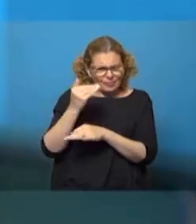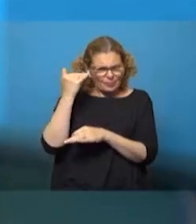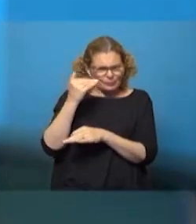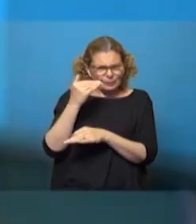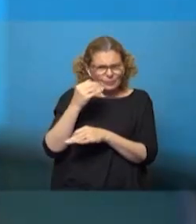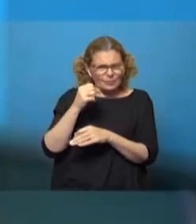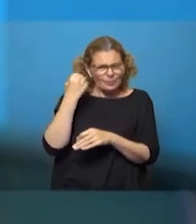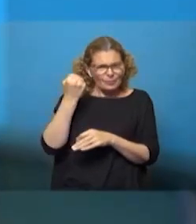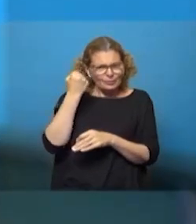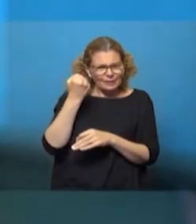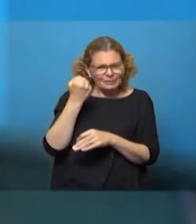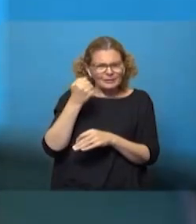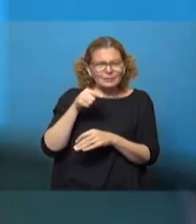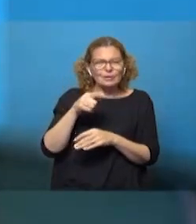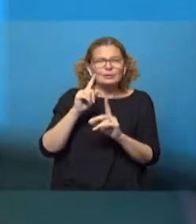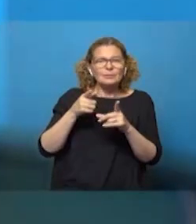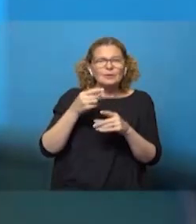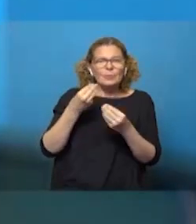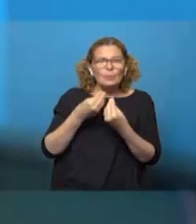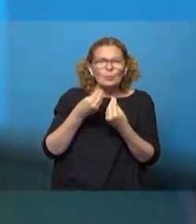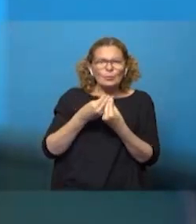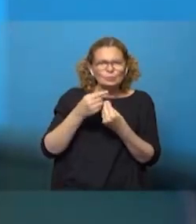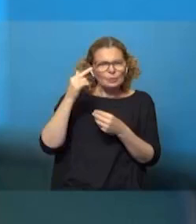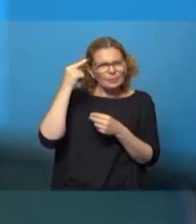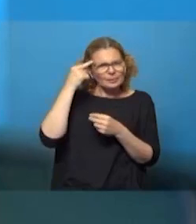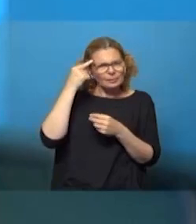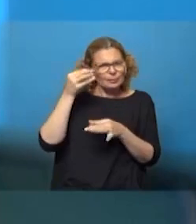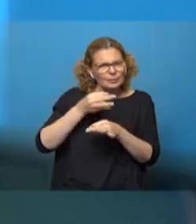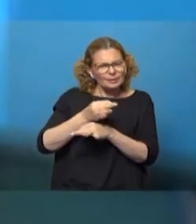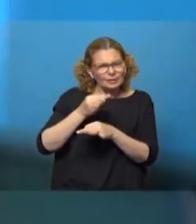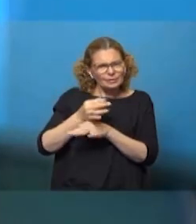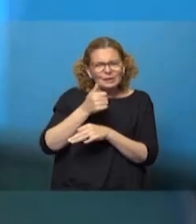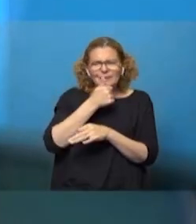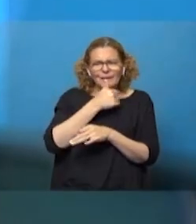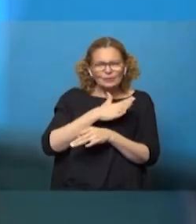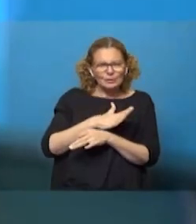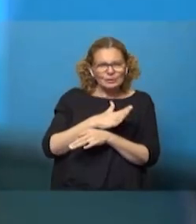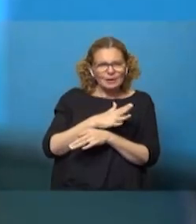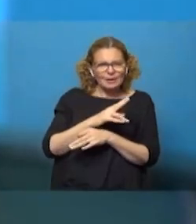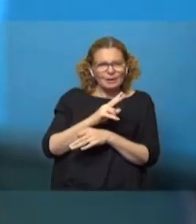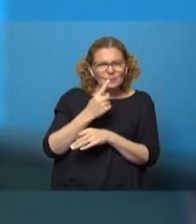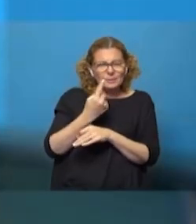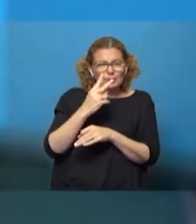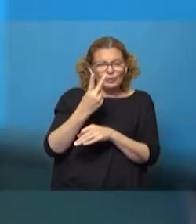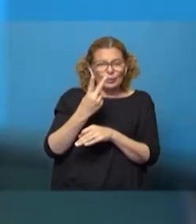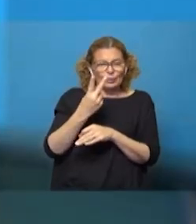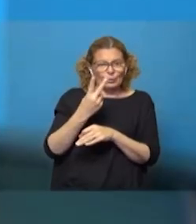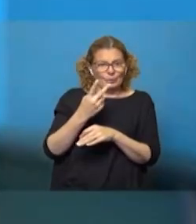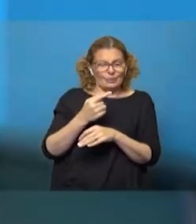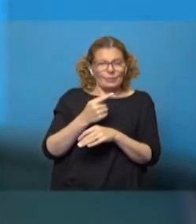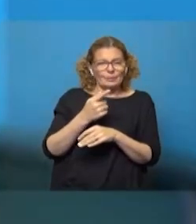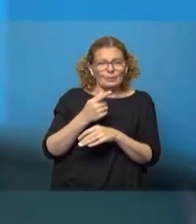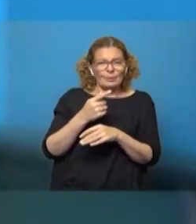disciplinar Pero además tiene muchas reflexión sobre enseñanza de la historia en segundo en primero y segundo ciclo es decir